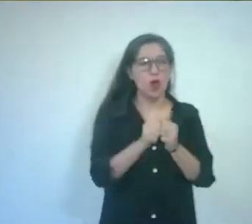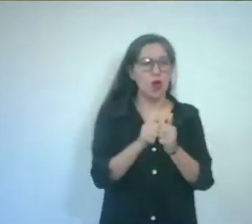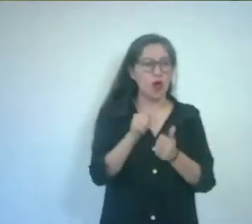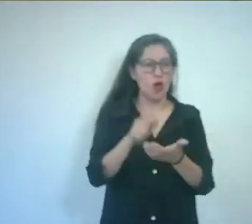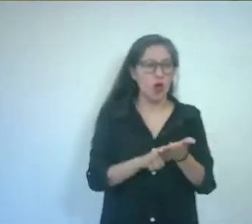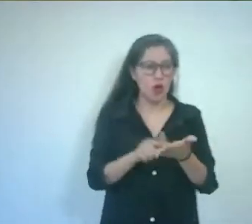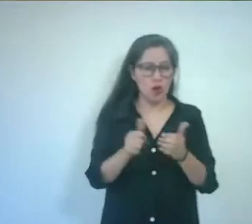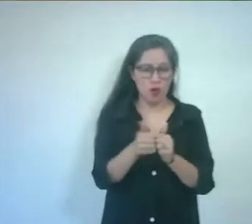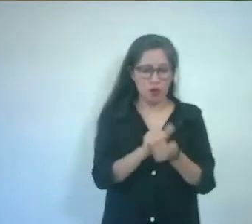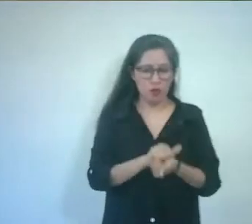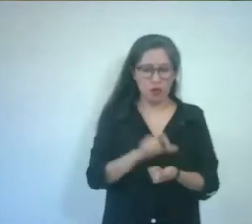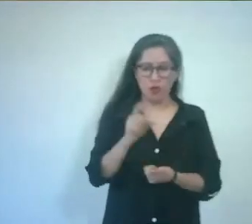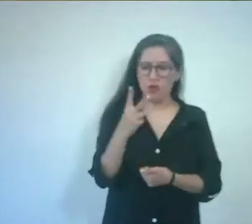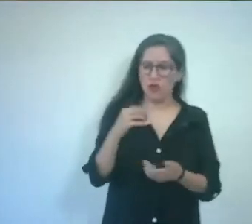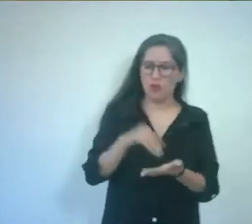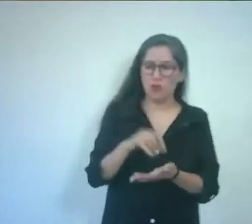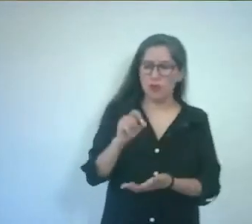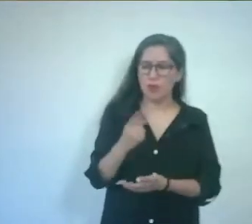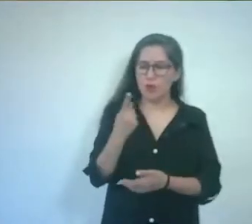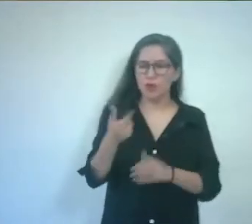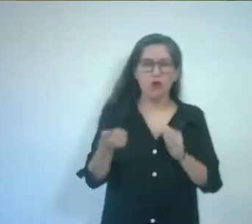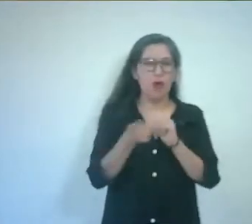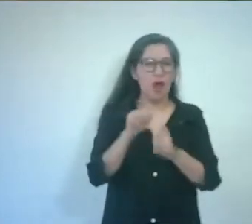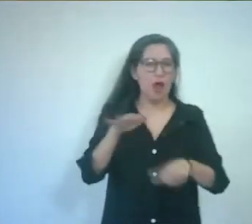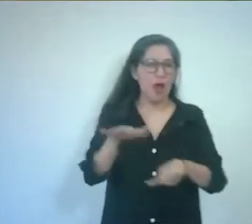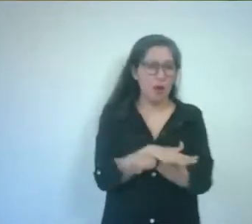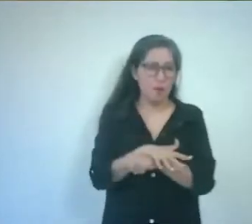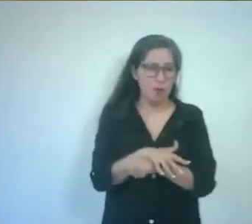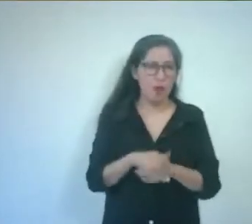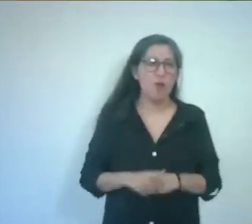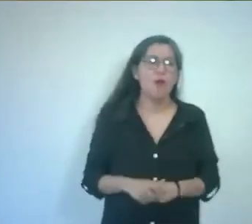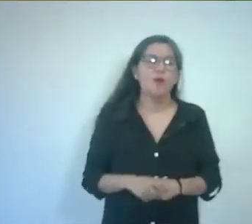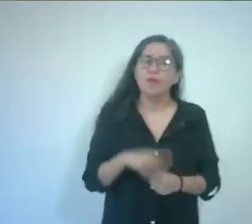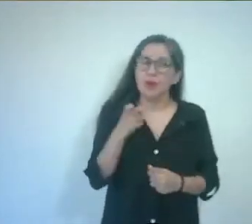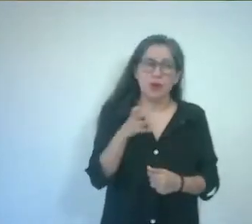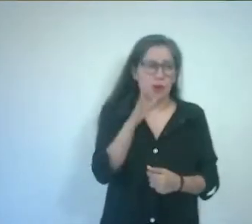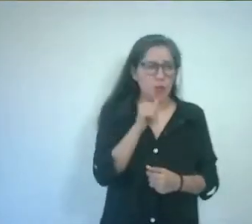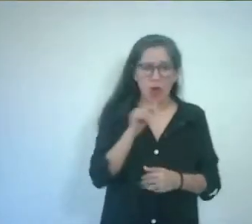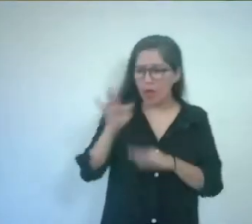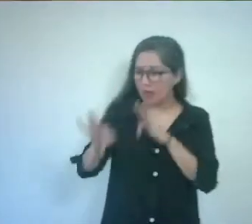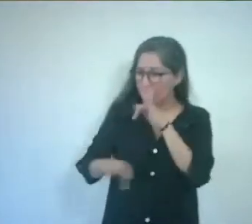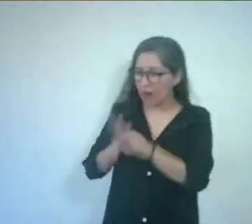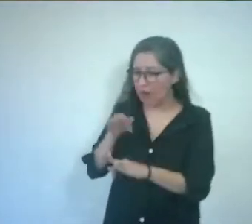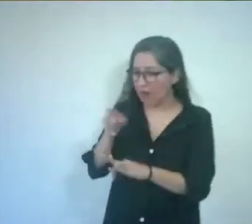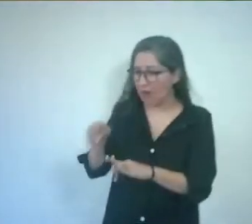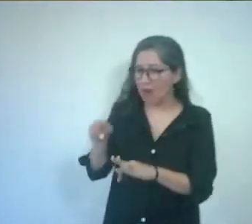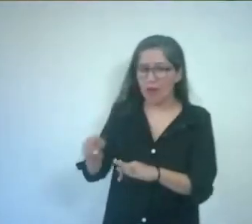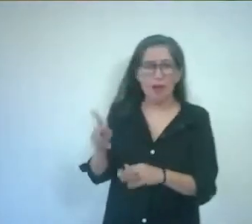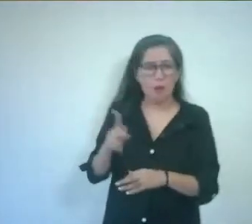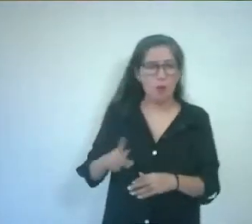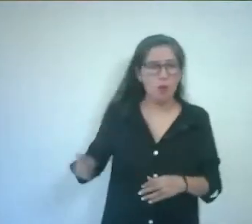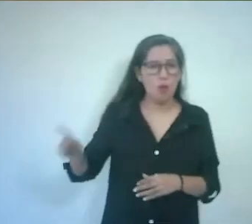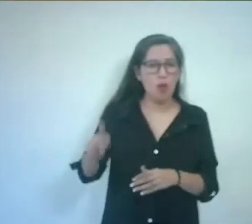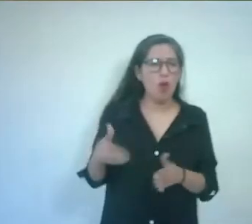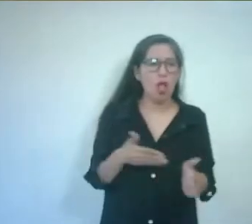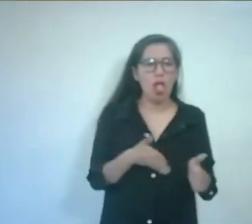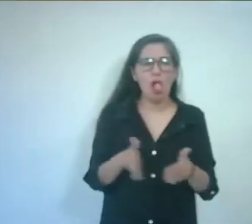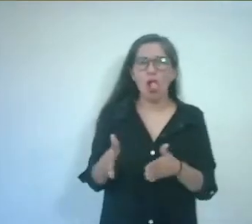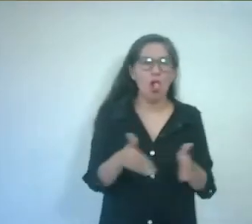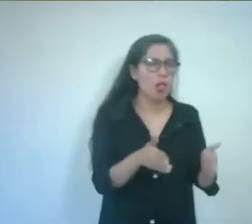en el 2021 con el cambio. Entonces no podemos tratar al pueblo como que va, se está dejando